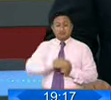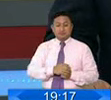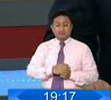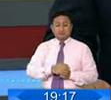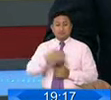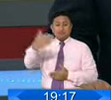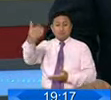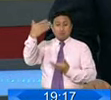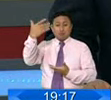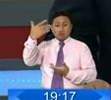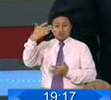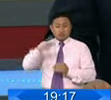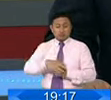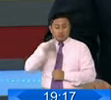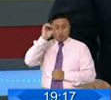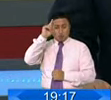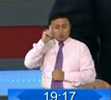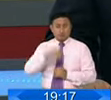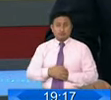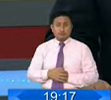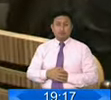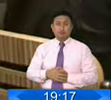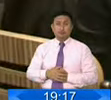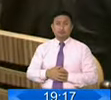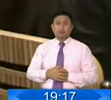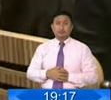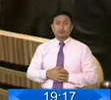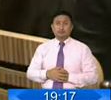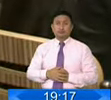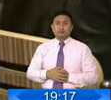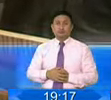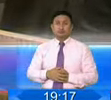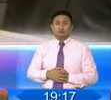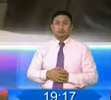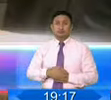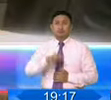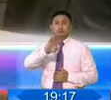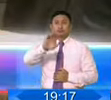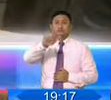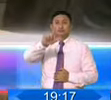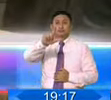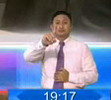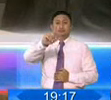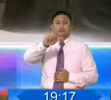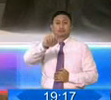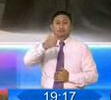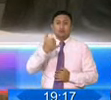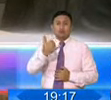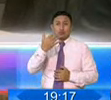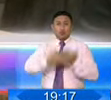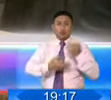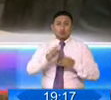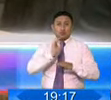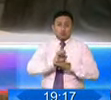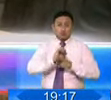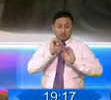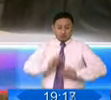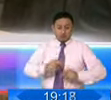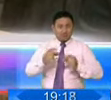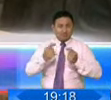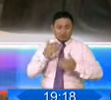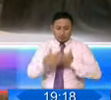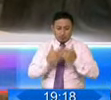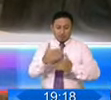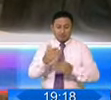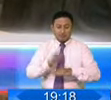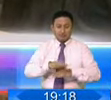político reaccionó a este anuncio. Para Fernando Valdá, al fin la justicia ecuatoriana está actuando con celeridad.